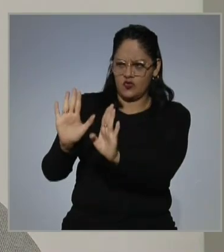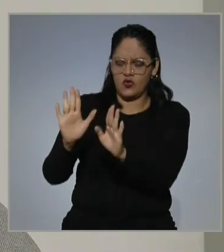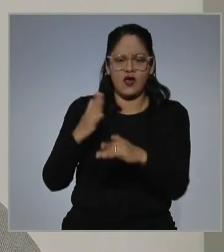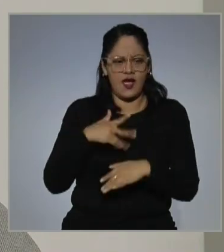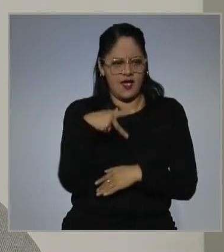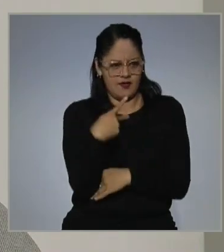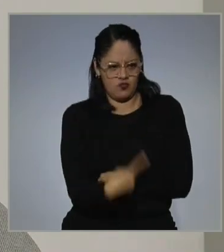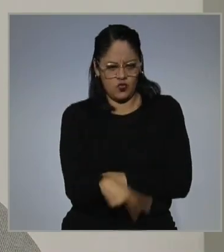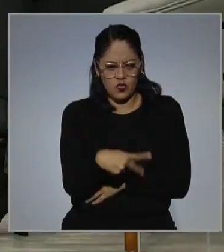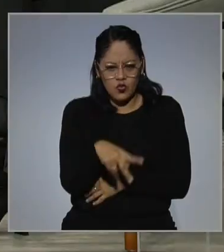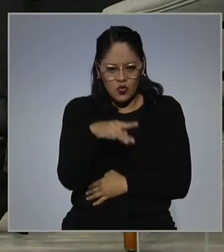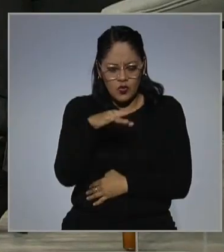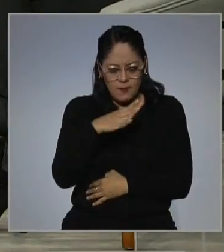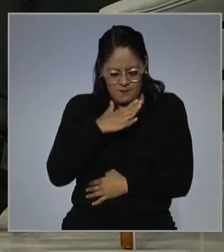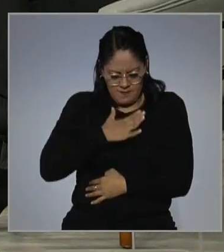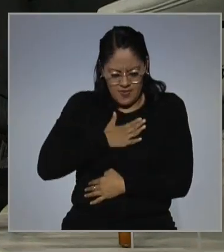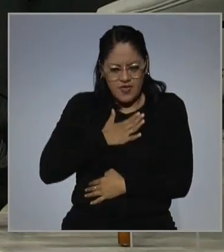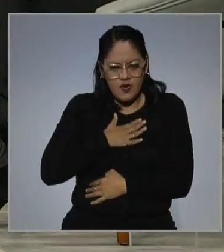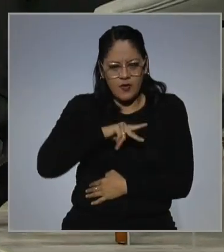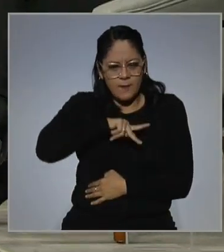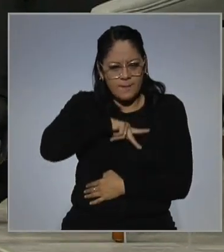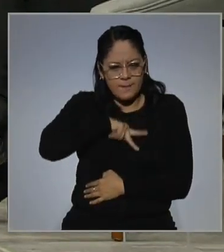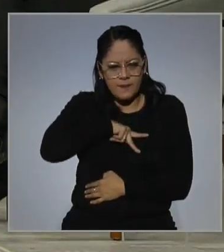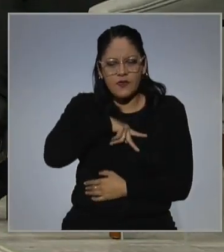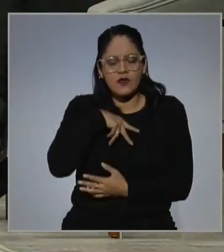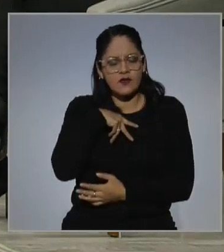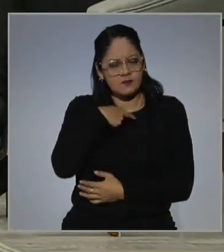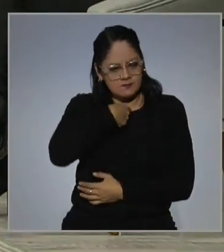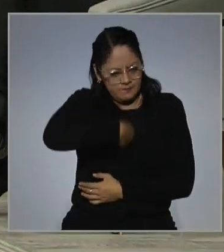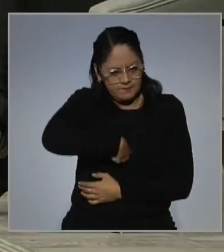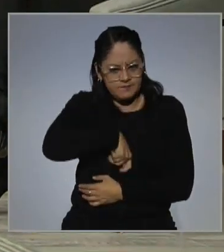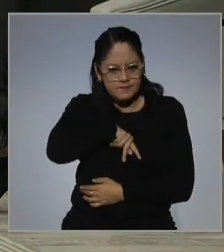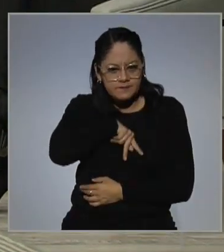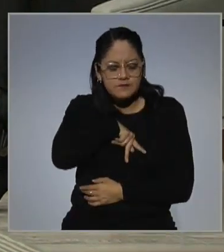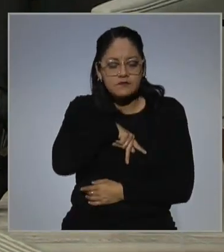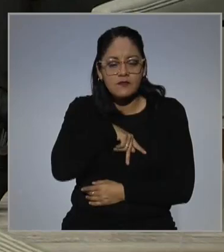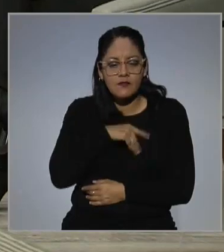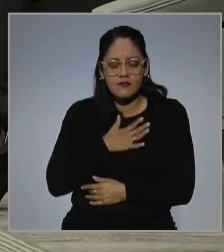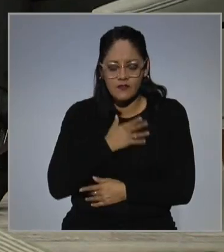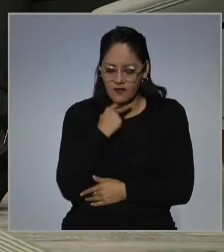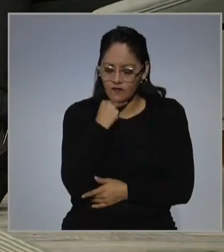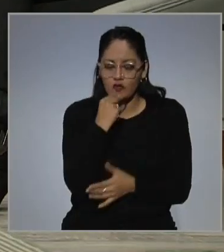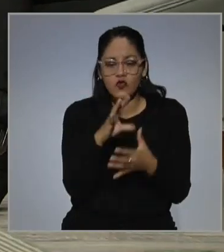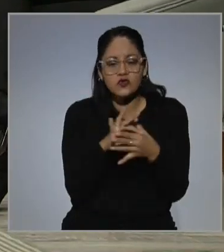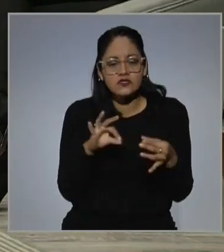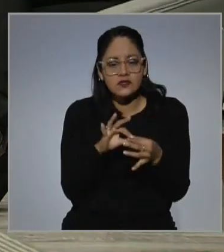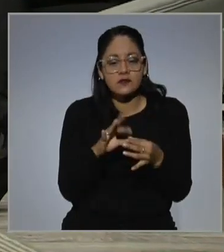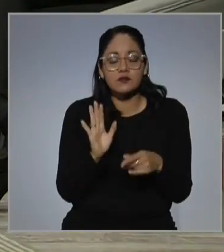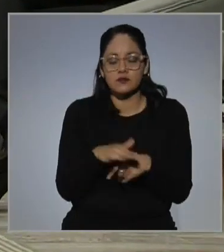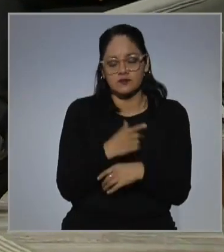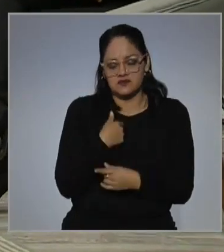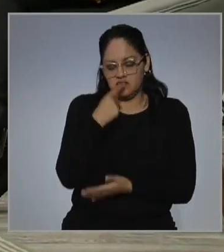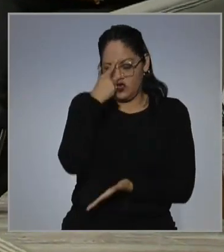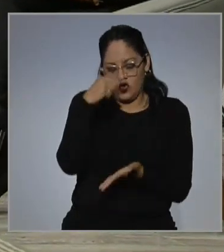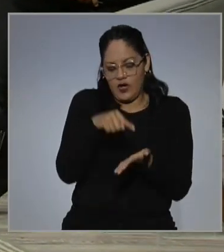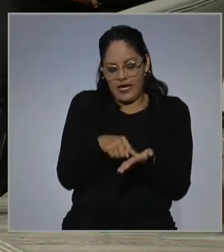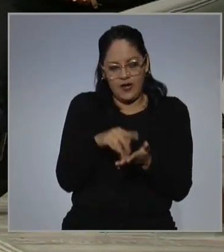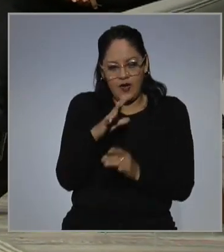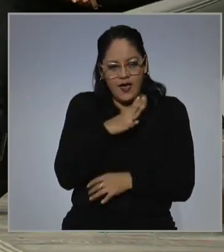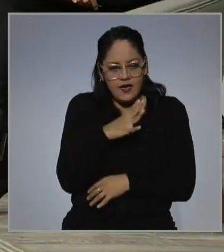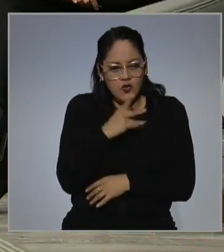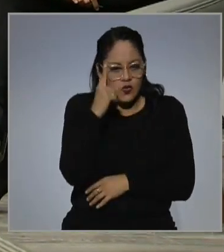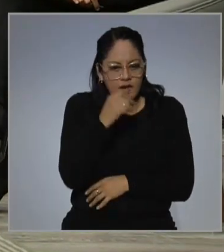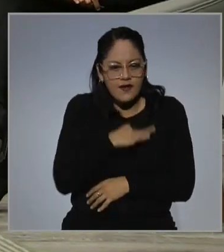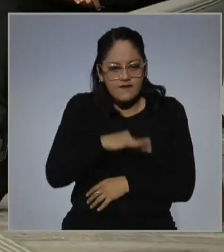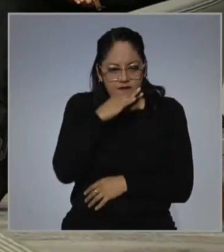propio, algo nuestro, y esta es nuestra voz. Porque finalmente algo, bueno, no creo que haya una